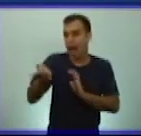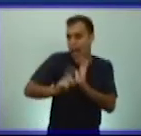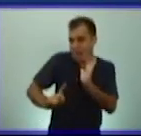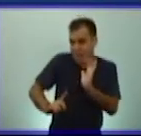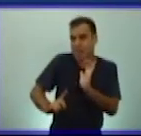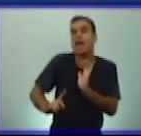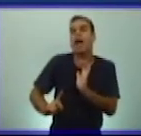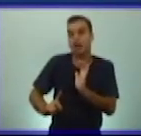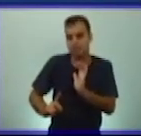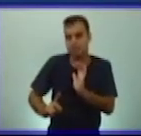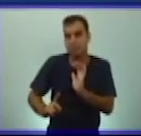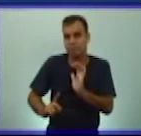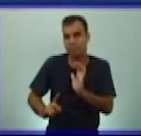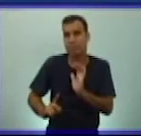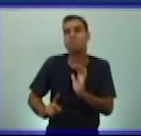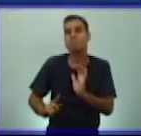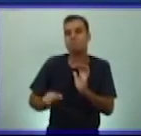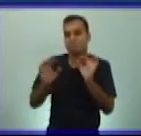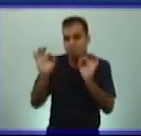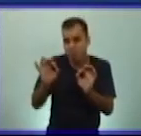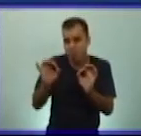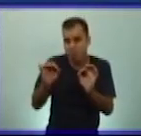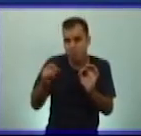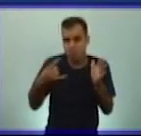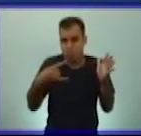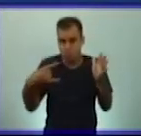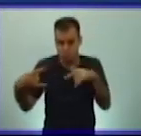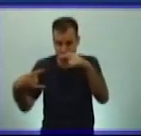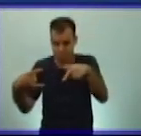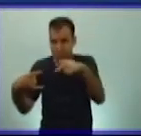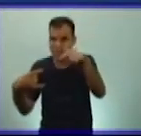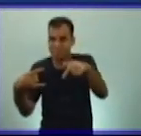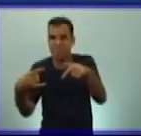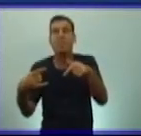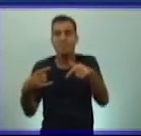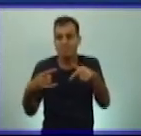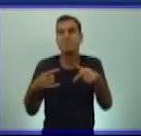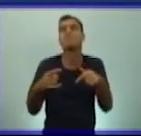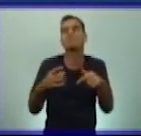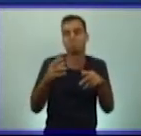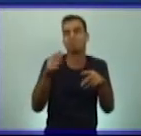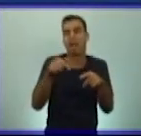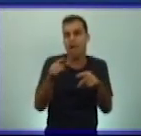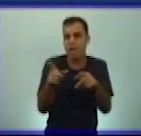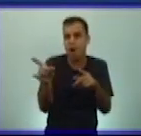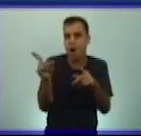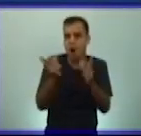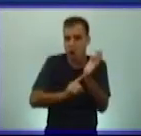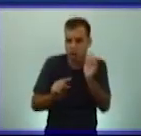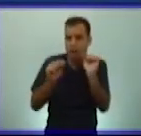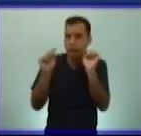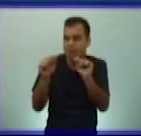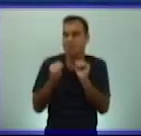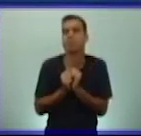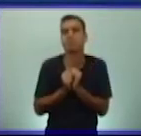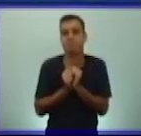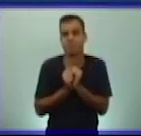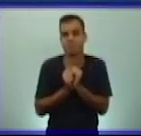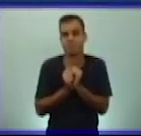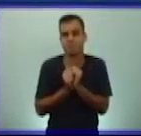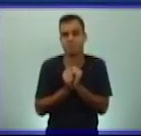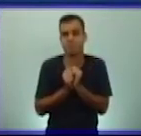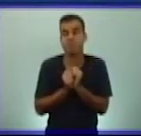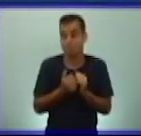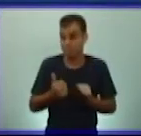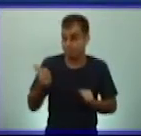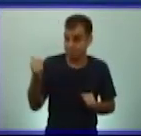del campo en el campo magnético, la corriente y su campo magnético. Se va transfiriendo esta energía que era